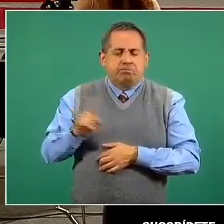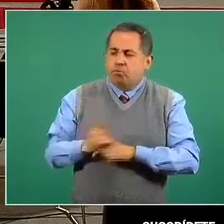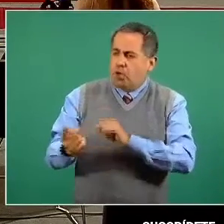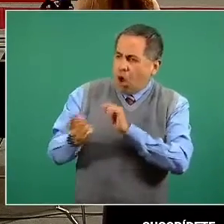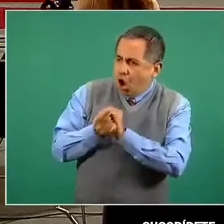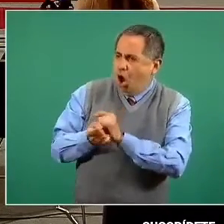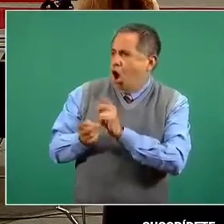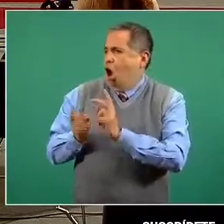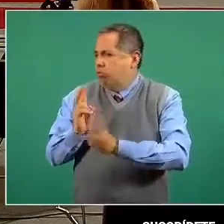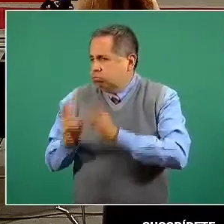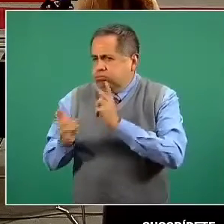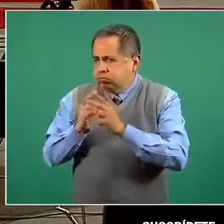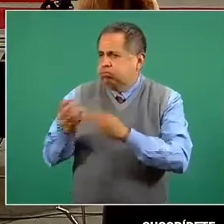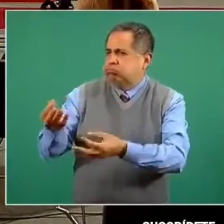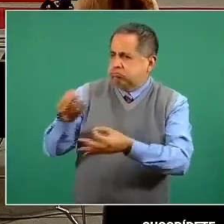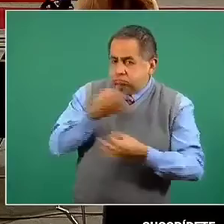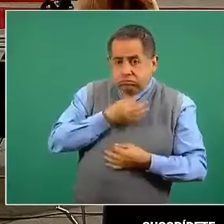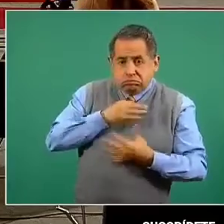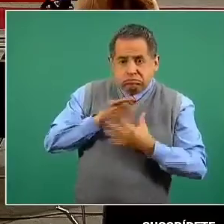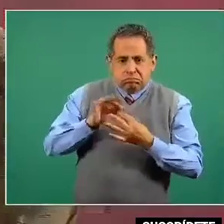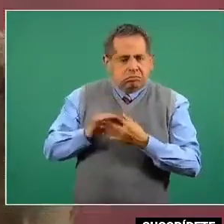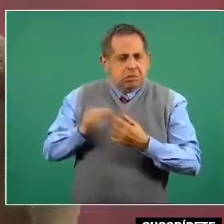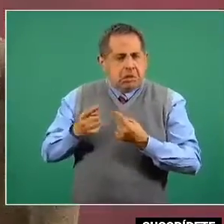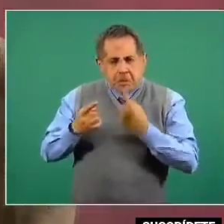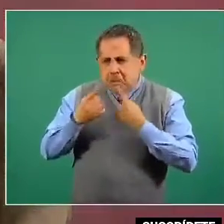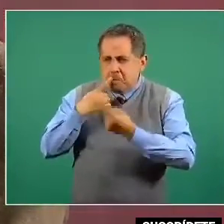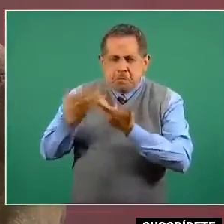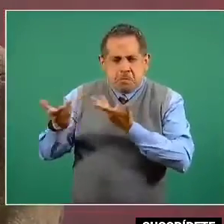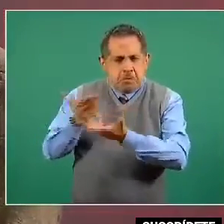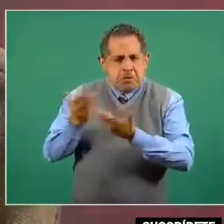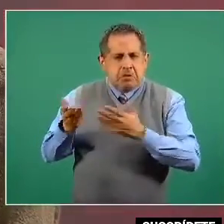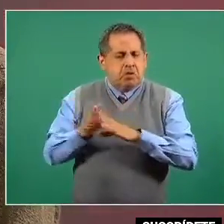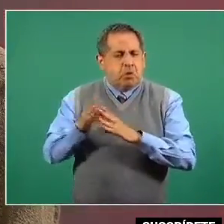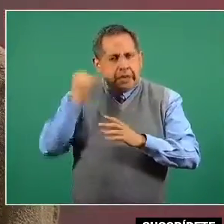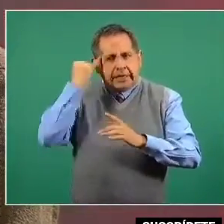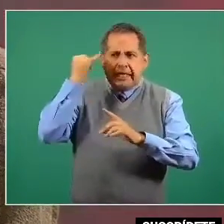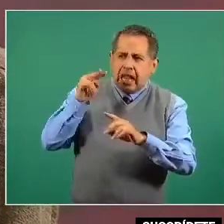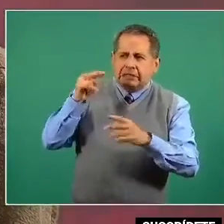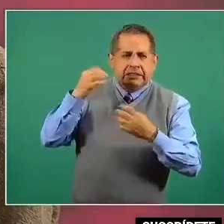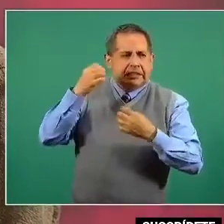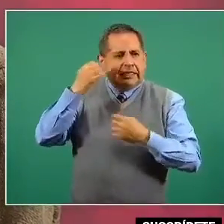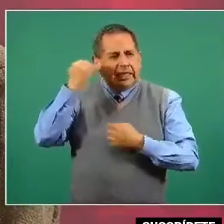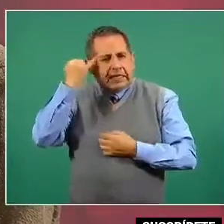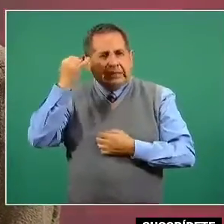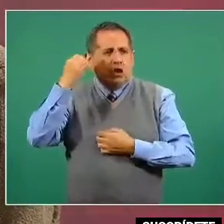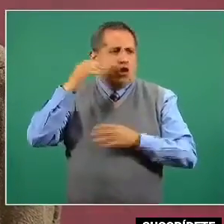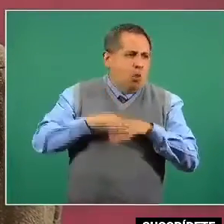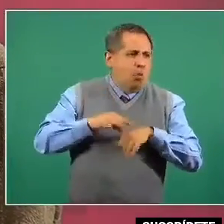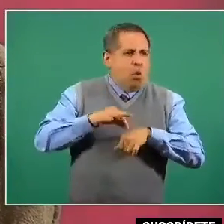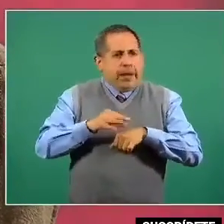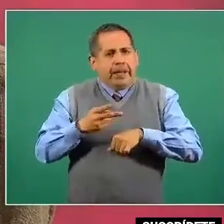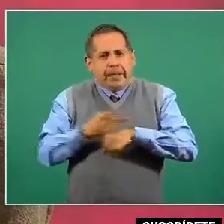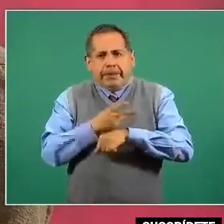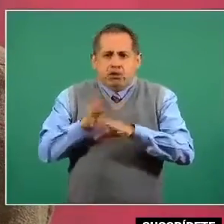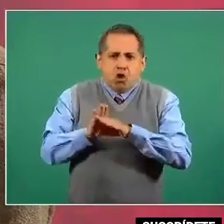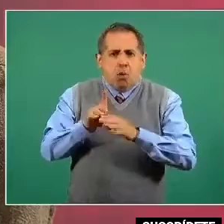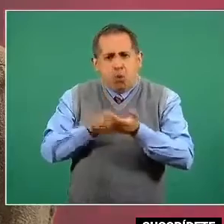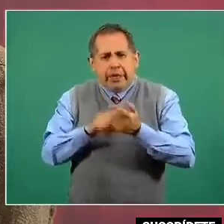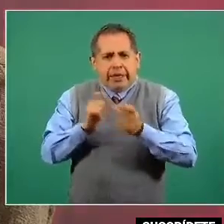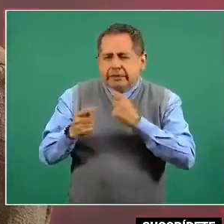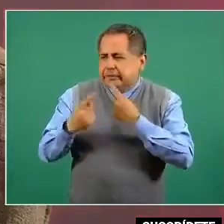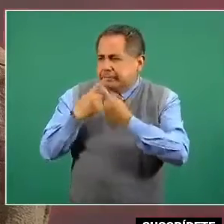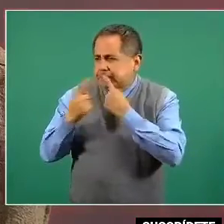Inmediatamente nos hicieron de conocimiento, intercambiamos puntos de vista, experiencias sobre los planes de